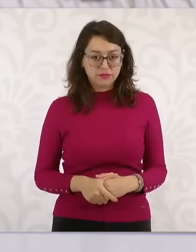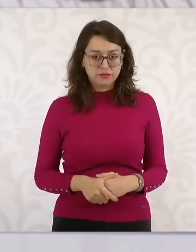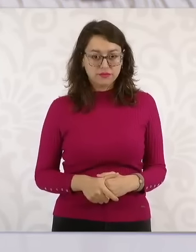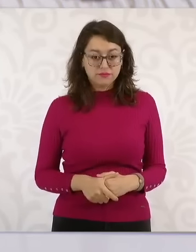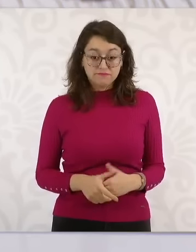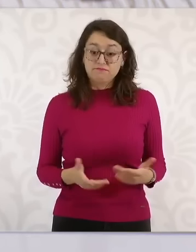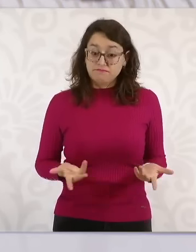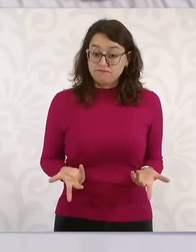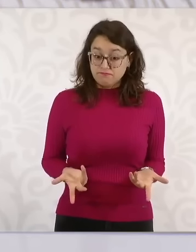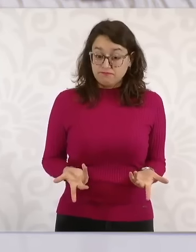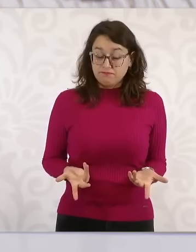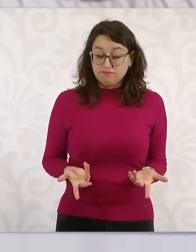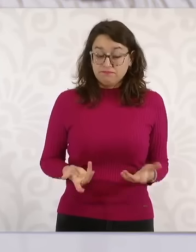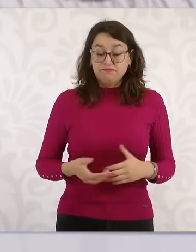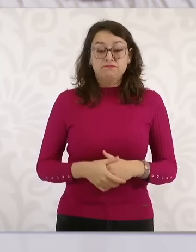Entonces,